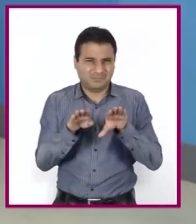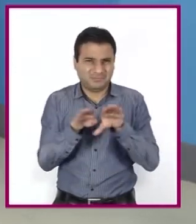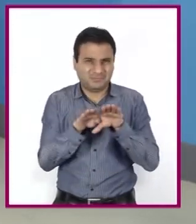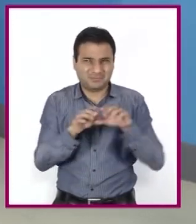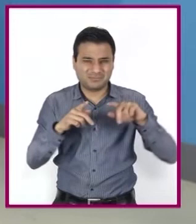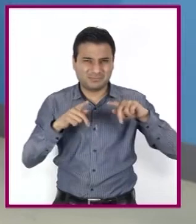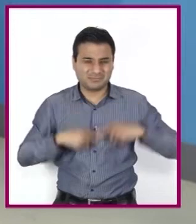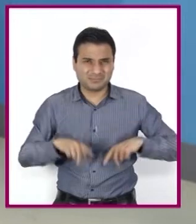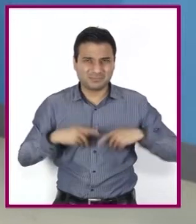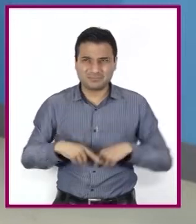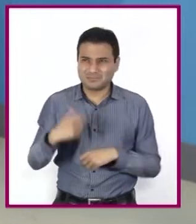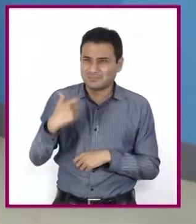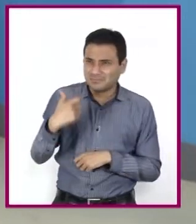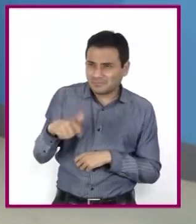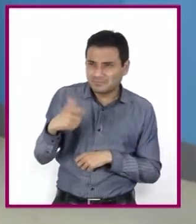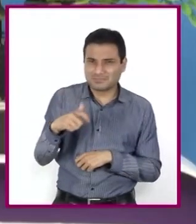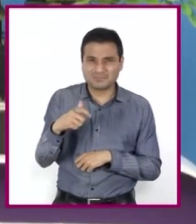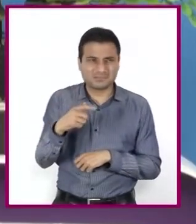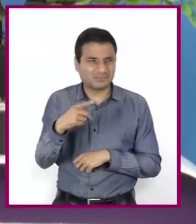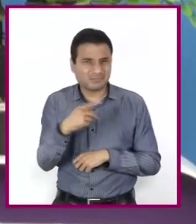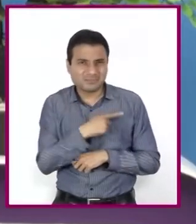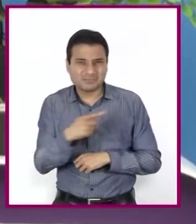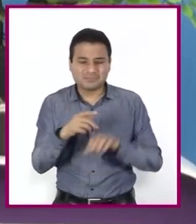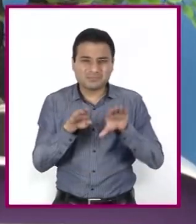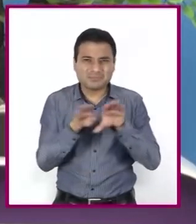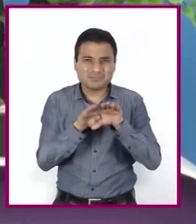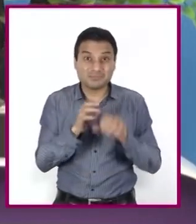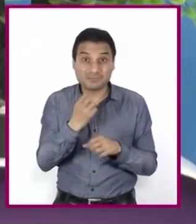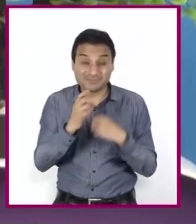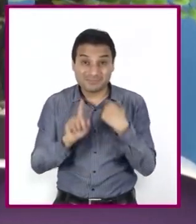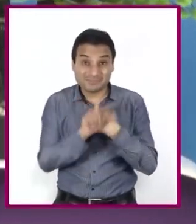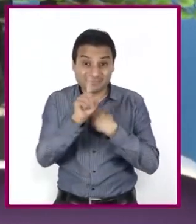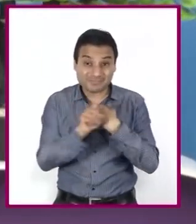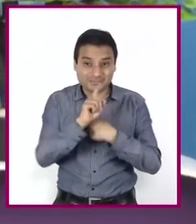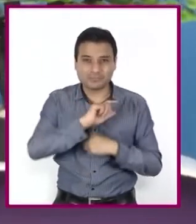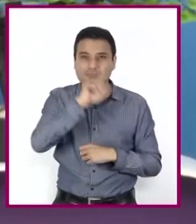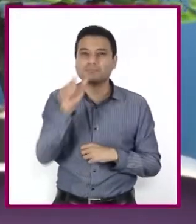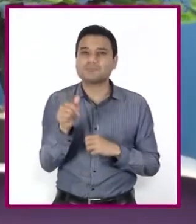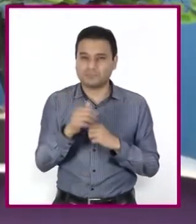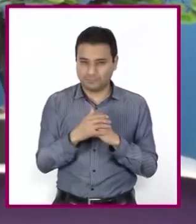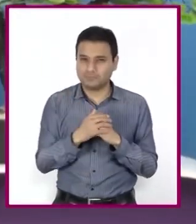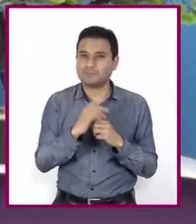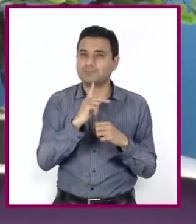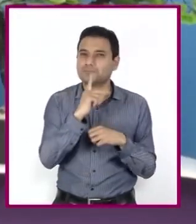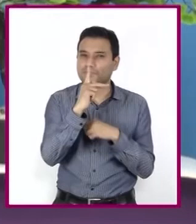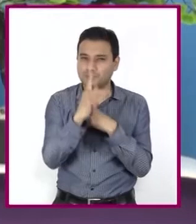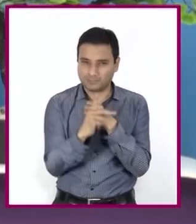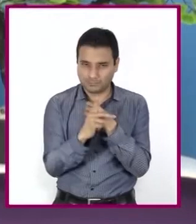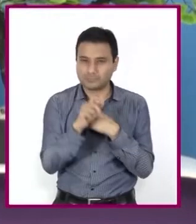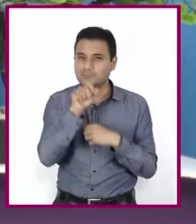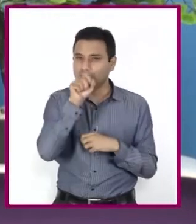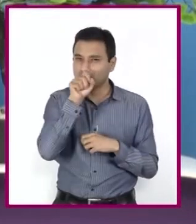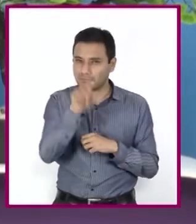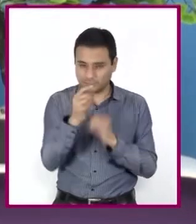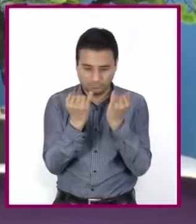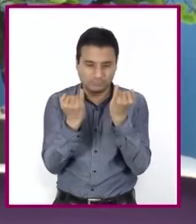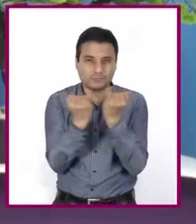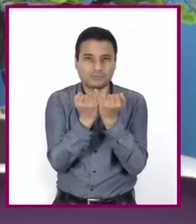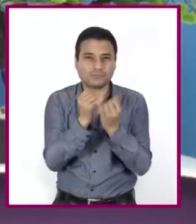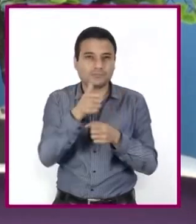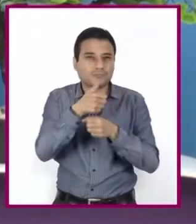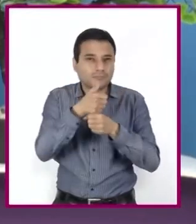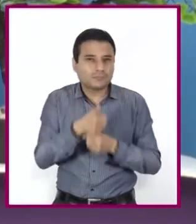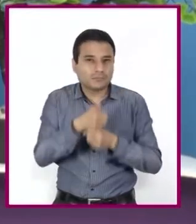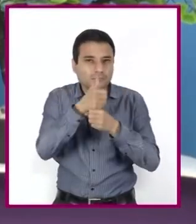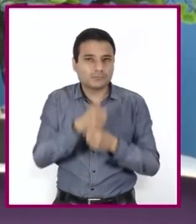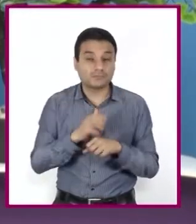segunda. Esta crisis afectó rotundamente a los países cuya economía dependía de las